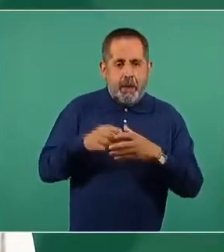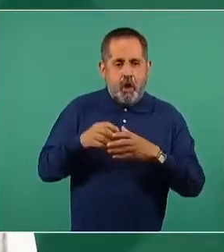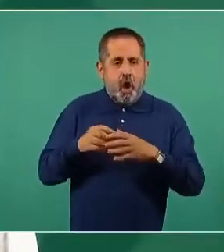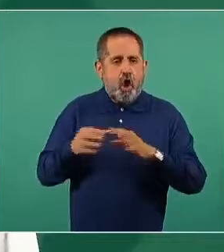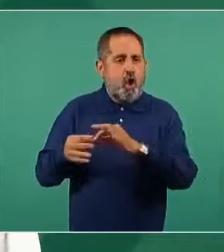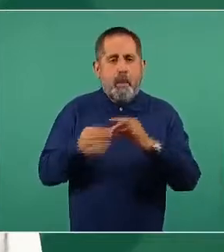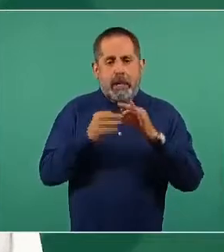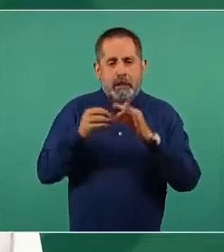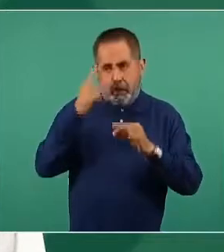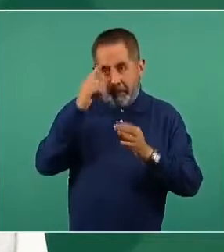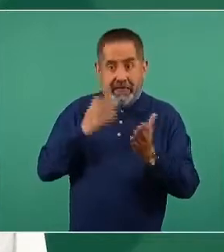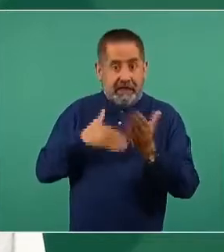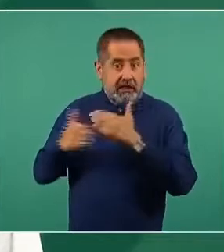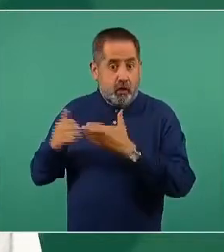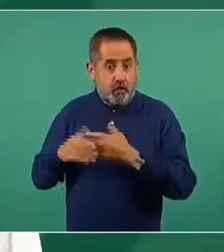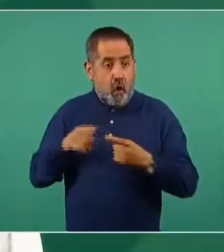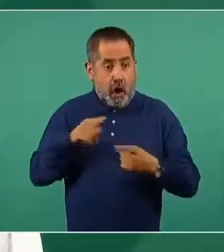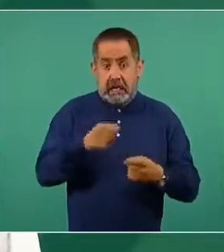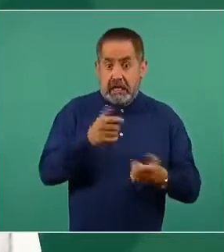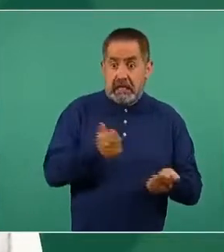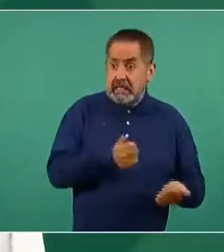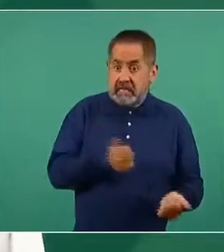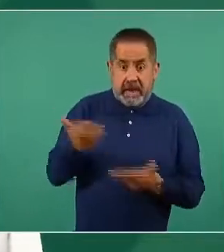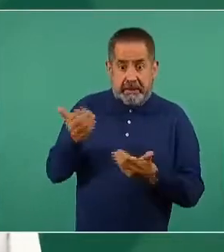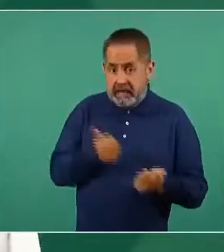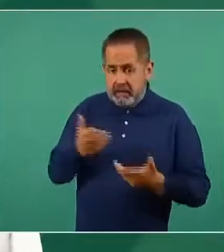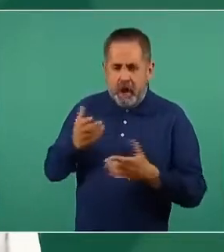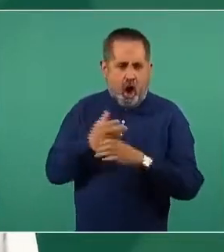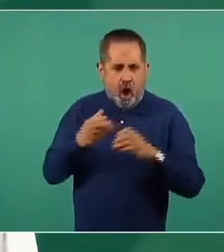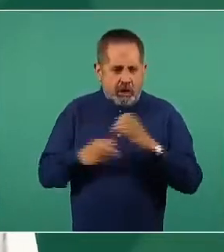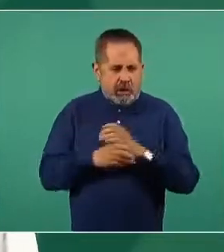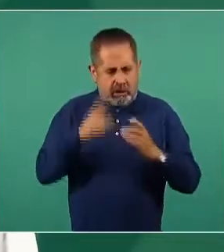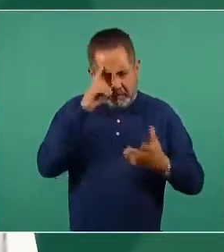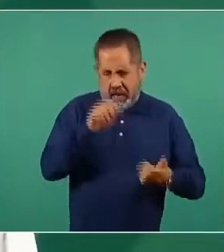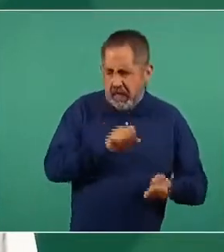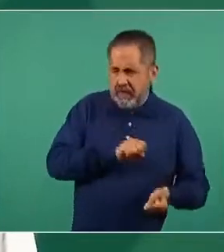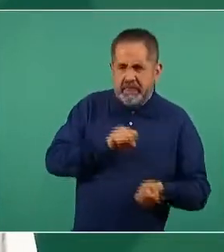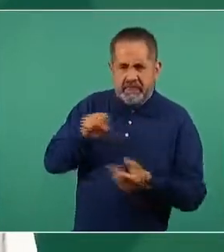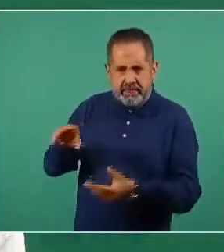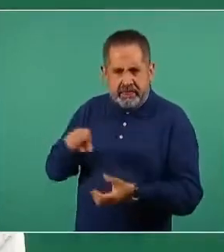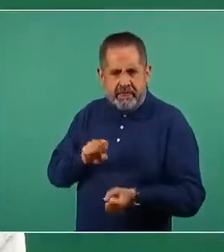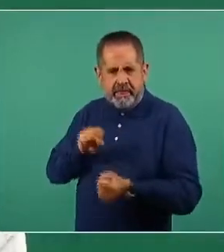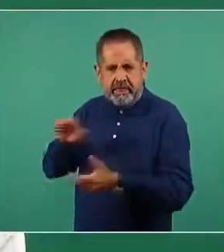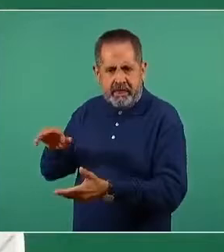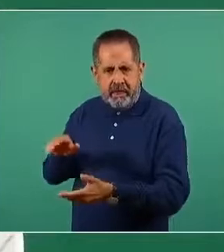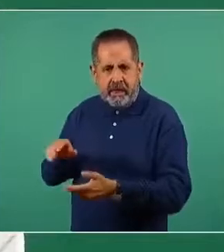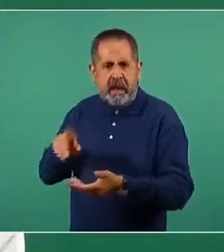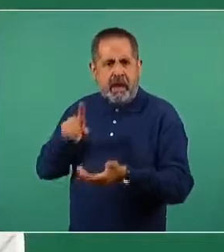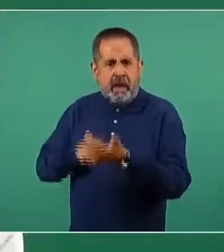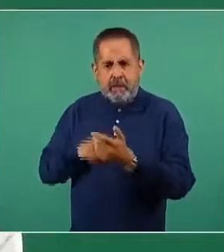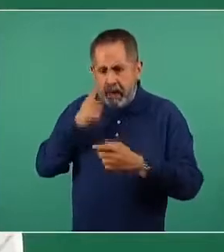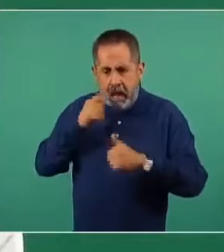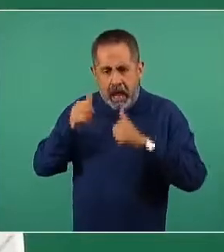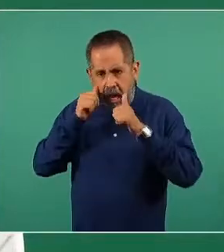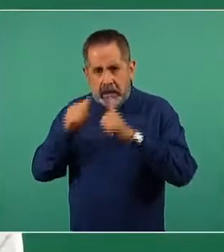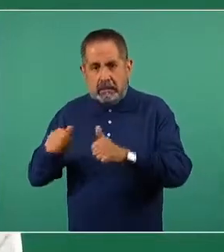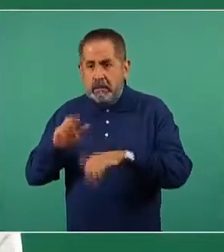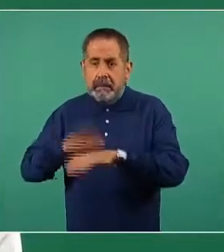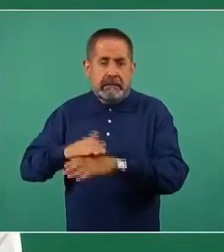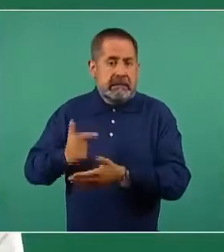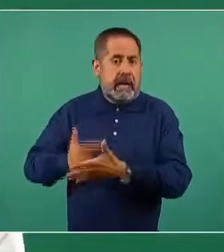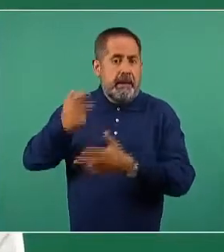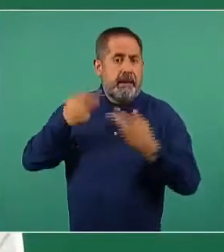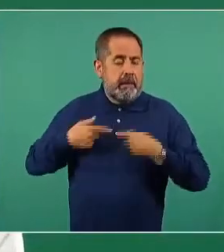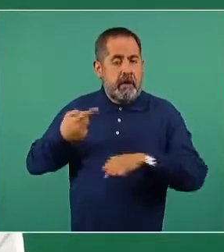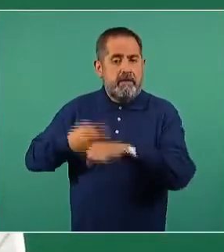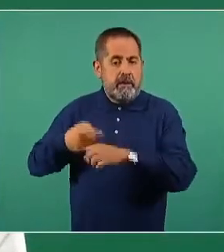Desarrollo, llevó cargamentos de varios insumos, en particular insumos para la atención crítica de